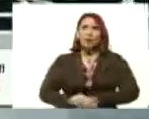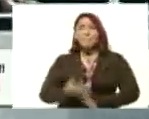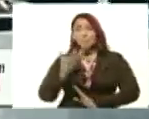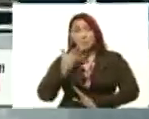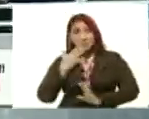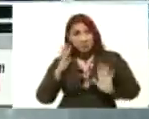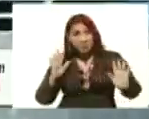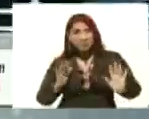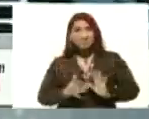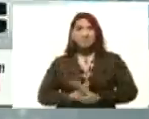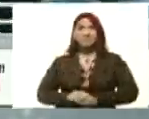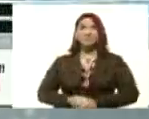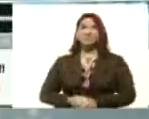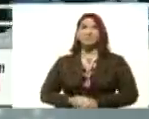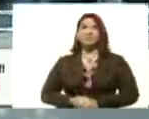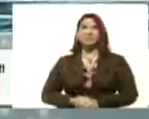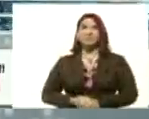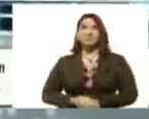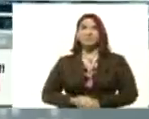ejemplo,